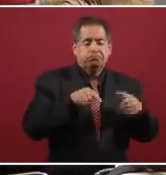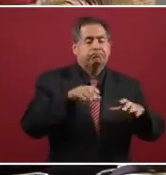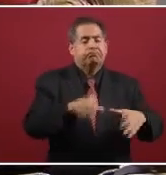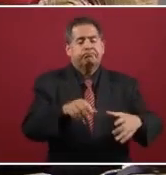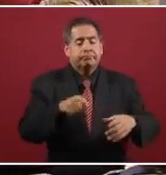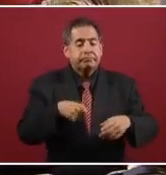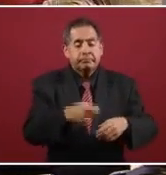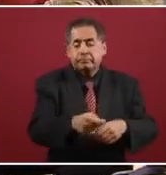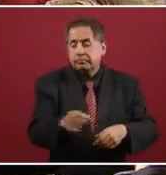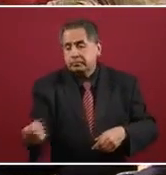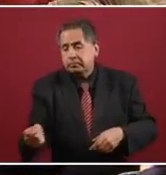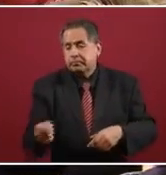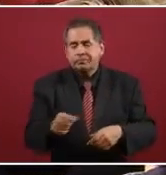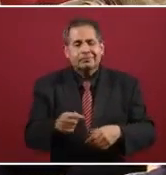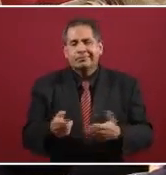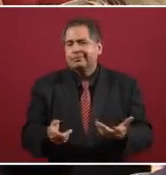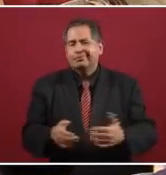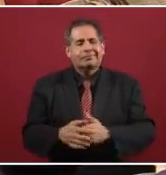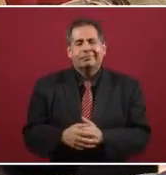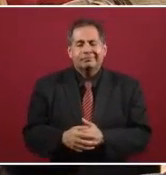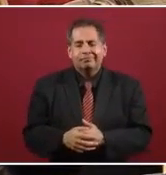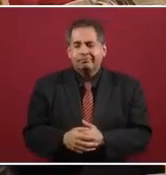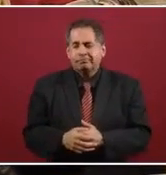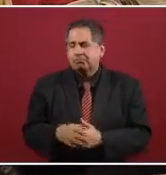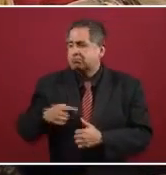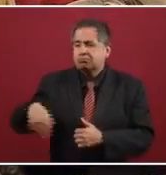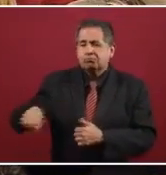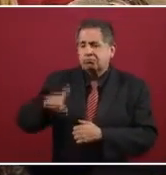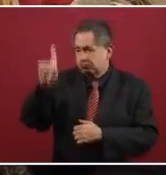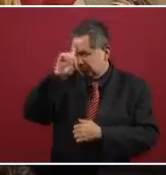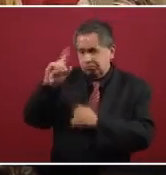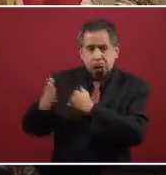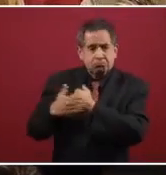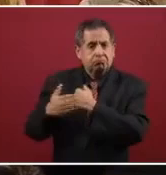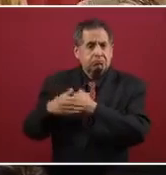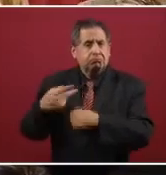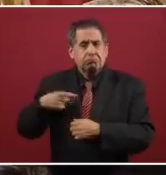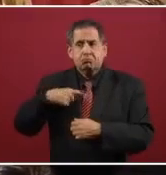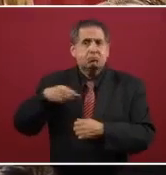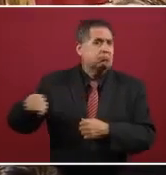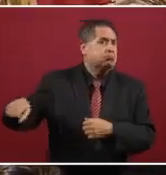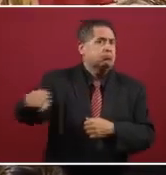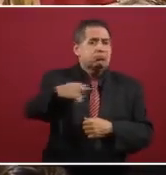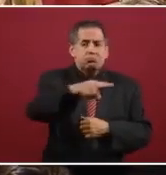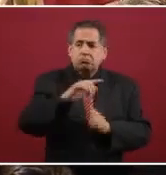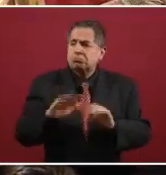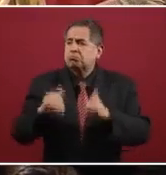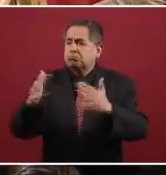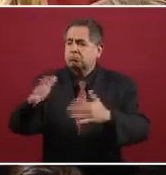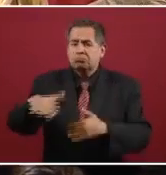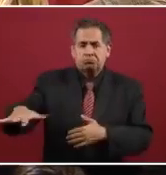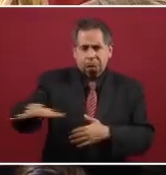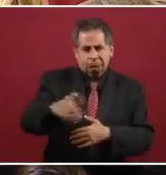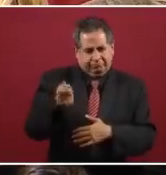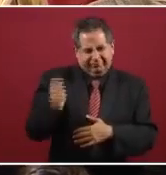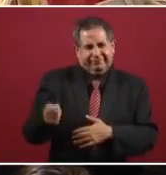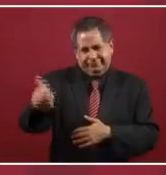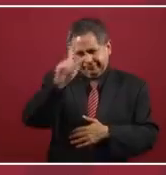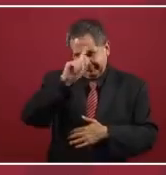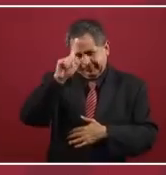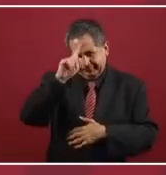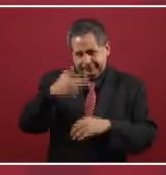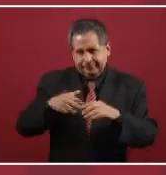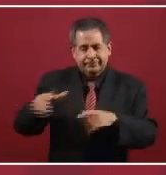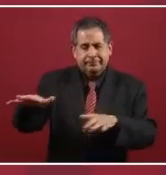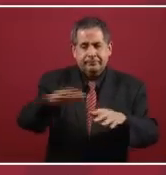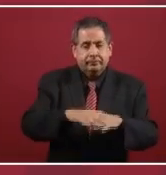Y esto me lo aconsejan los ciudadanos, mis asesores,